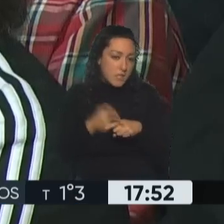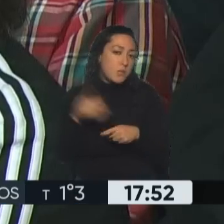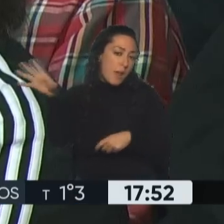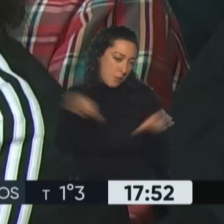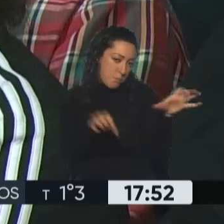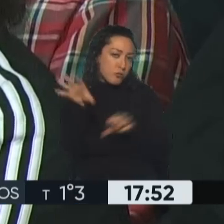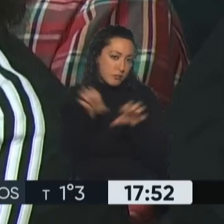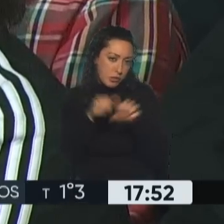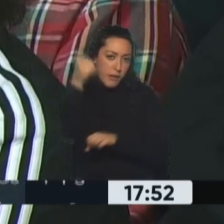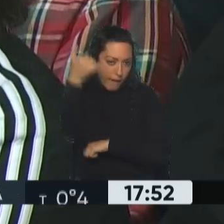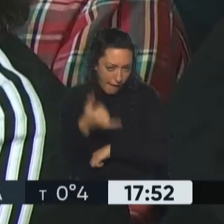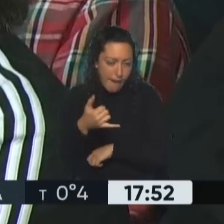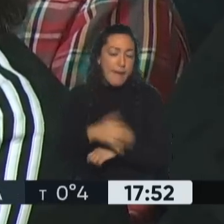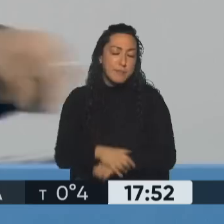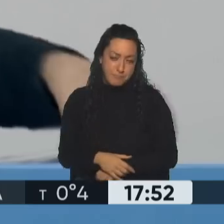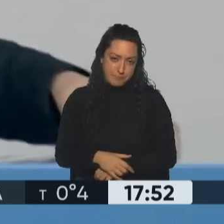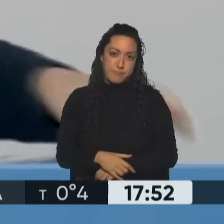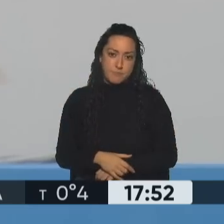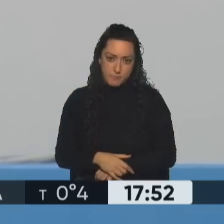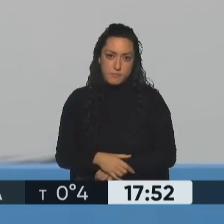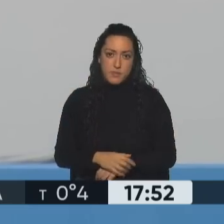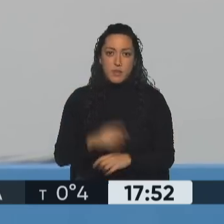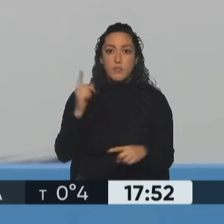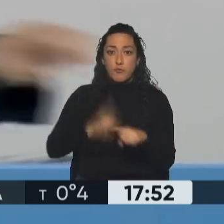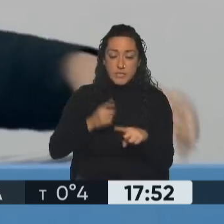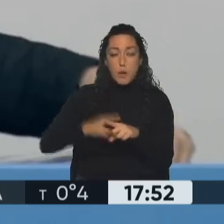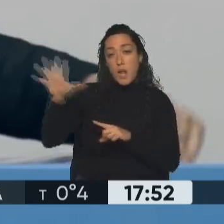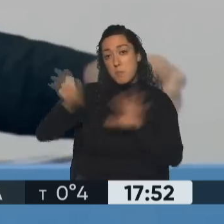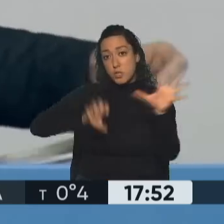Importaciones. Hay Festival de Importaciones.